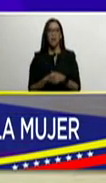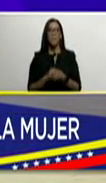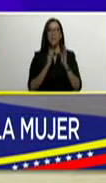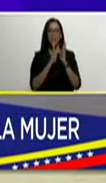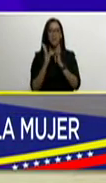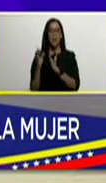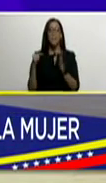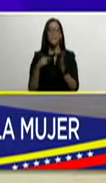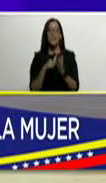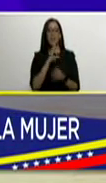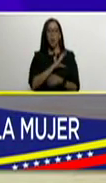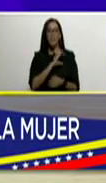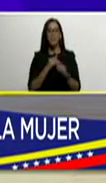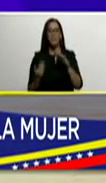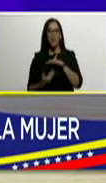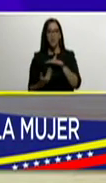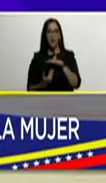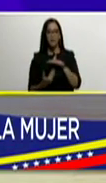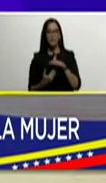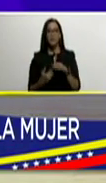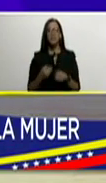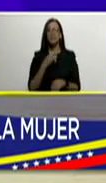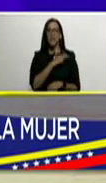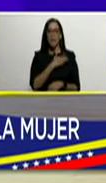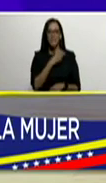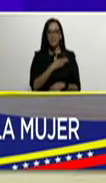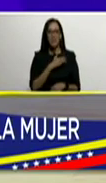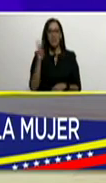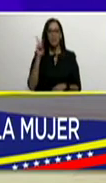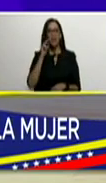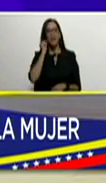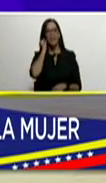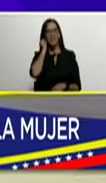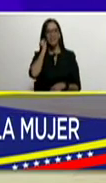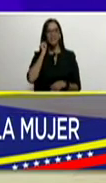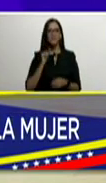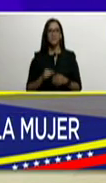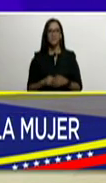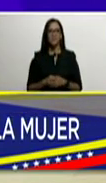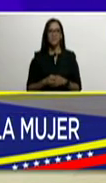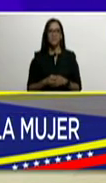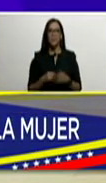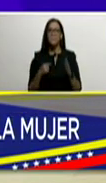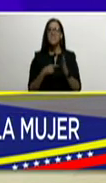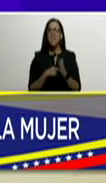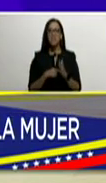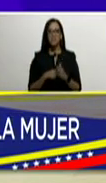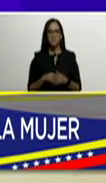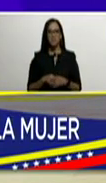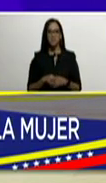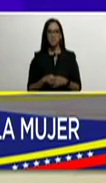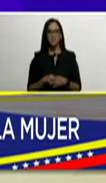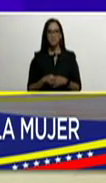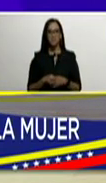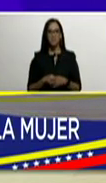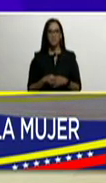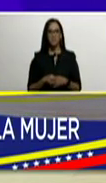organizar miles de comités de base de la gran misión Venezuela Mujer. Miles.